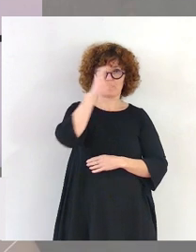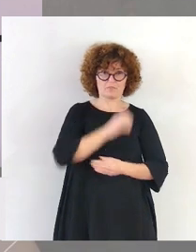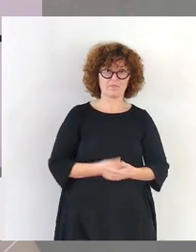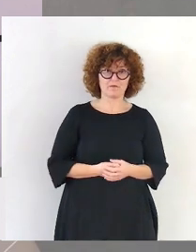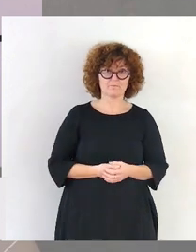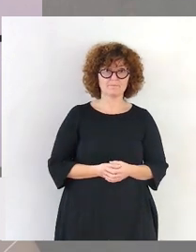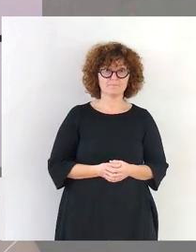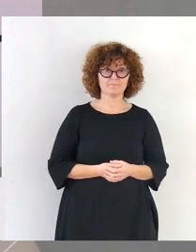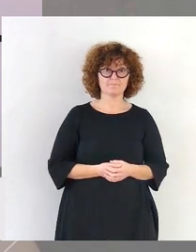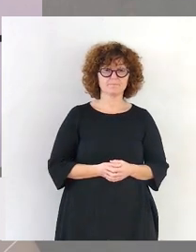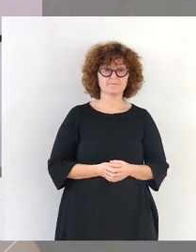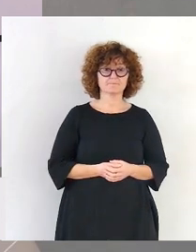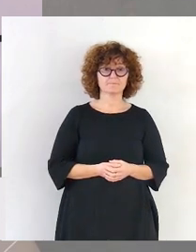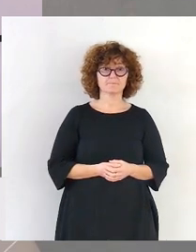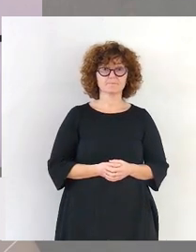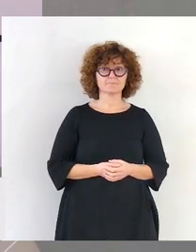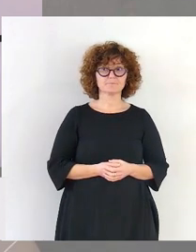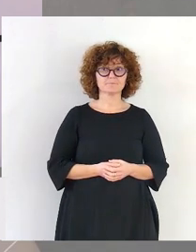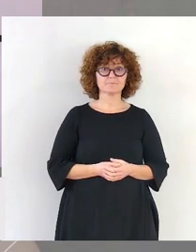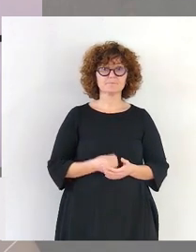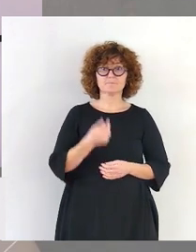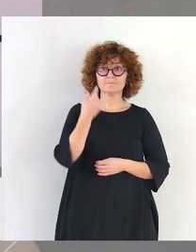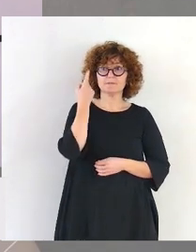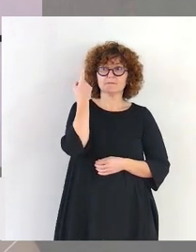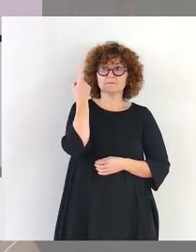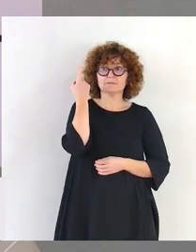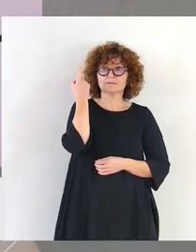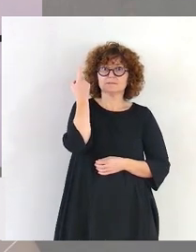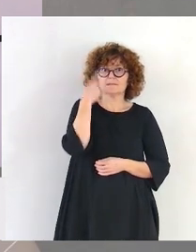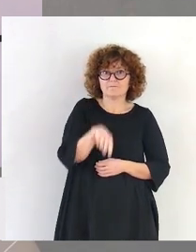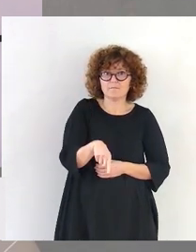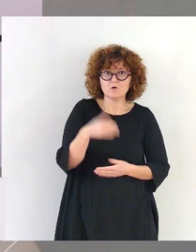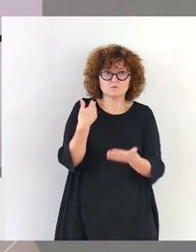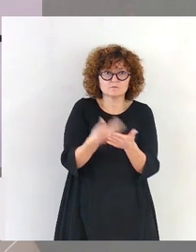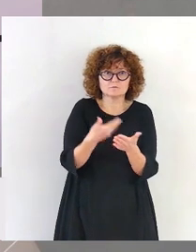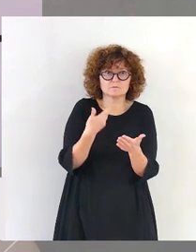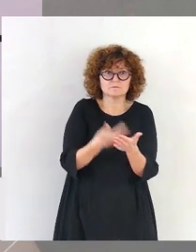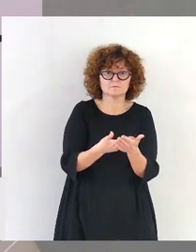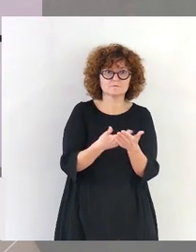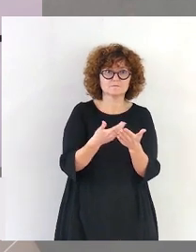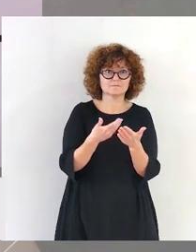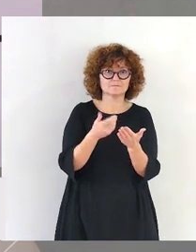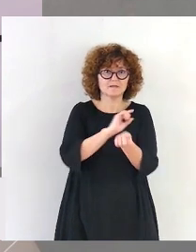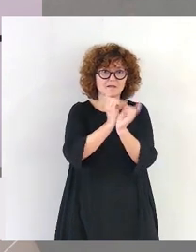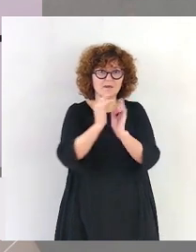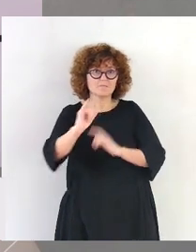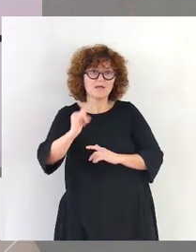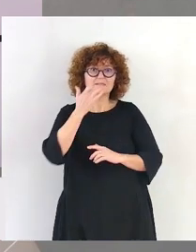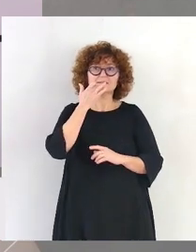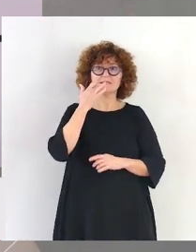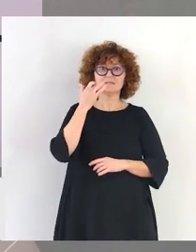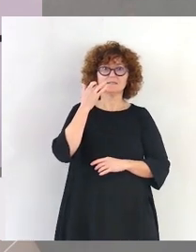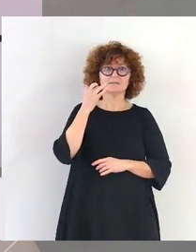es decir si sabemos como nunca es decir si no hubiese sido por la ciencia durante la